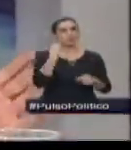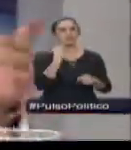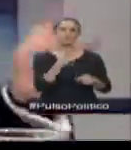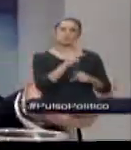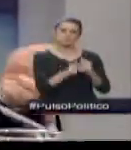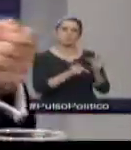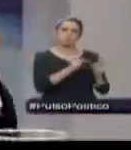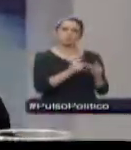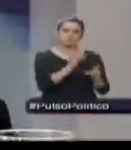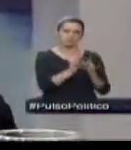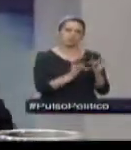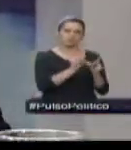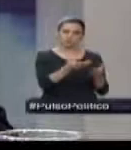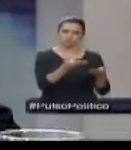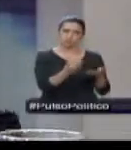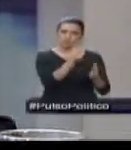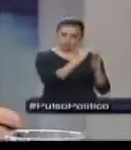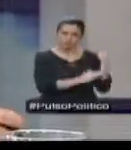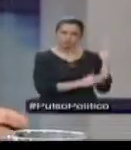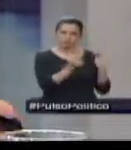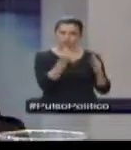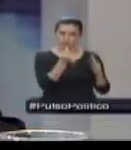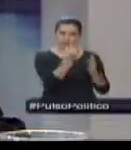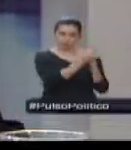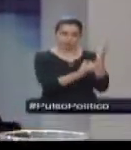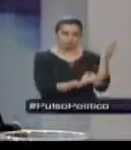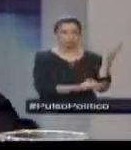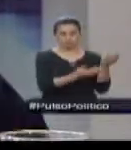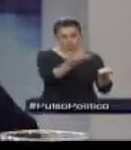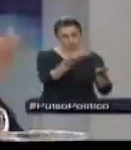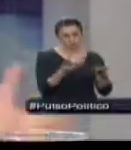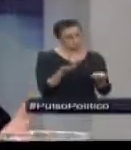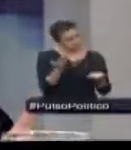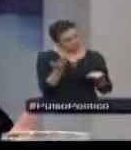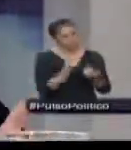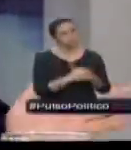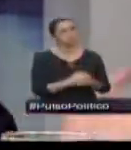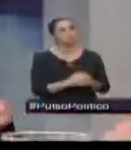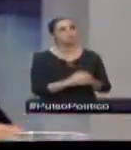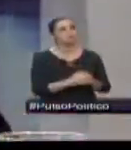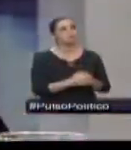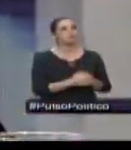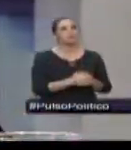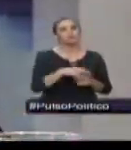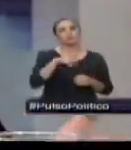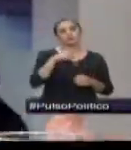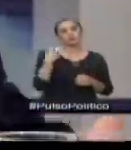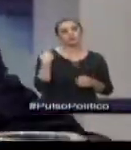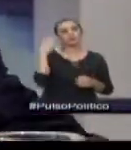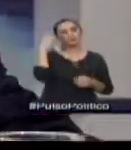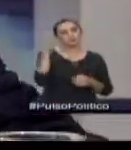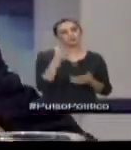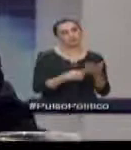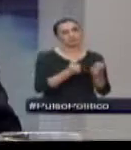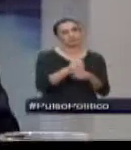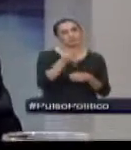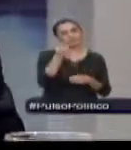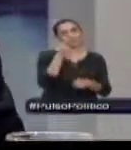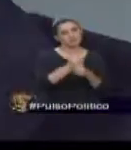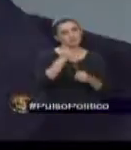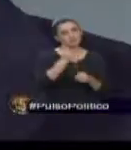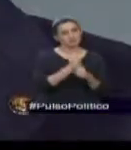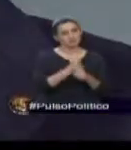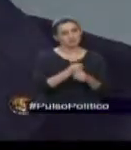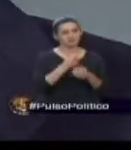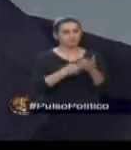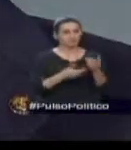perfectos como vamos a recibir menos dinero del presupuesto general del estado por los problemas económicos no vamos a tener que ejecutar las obras que van